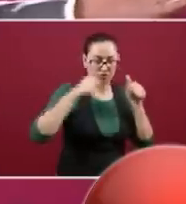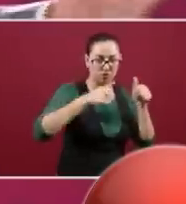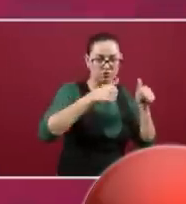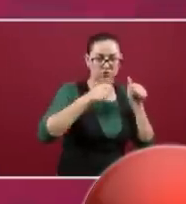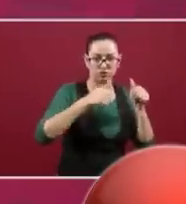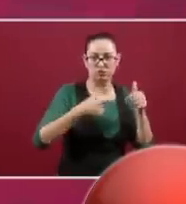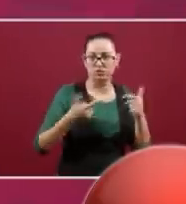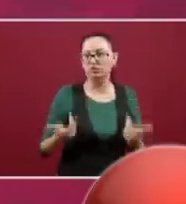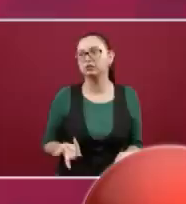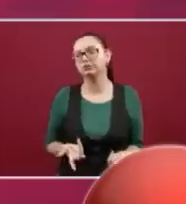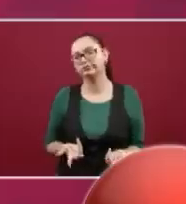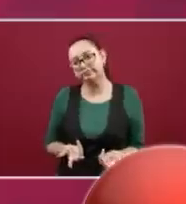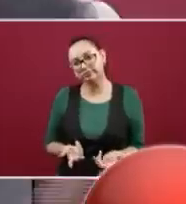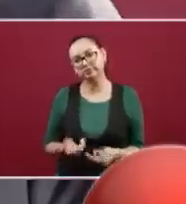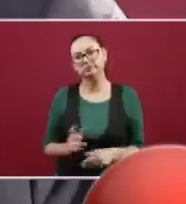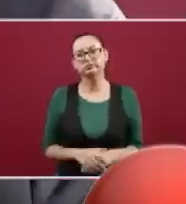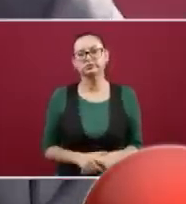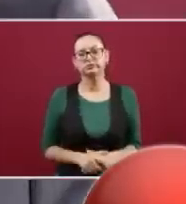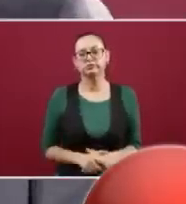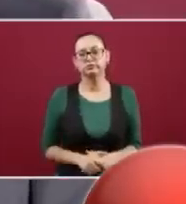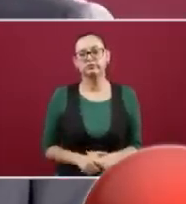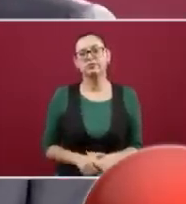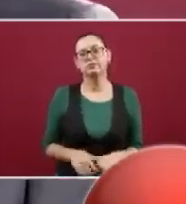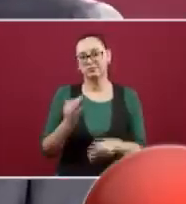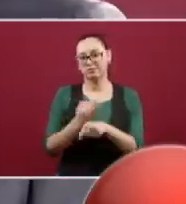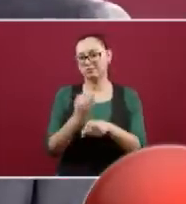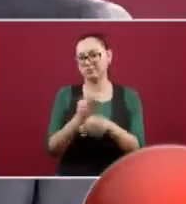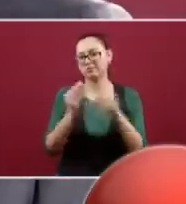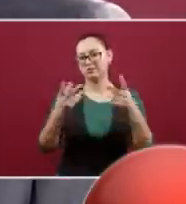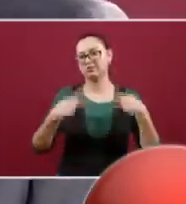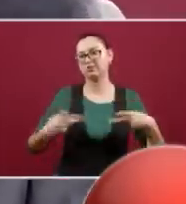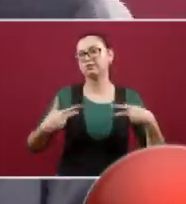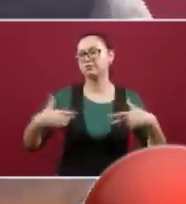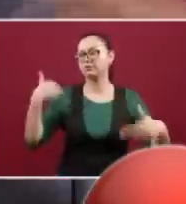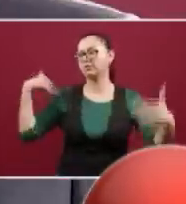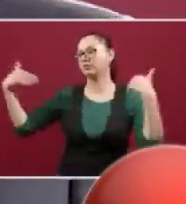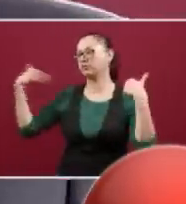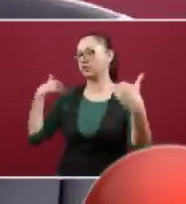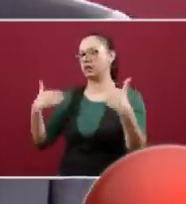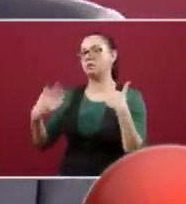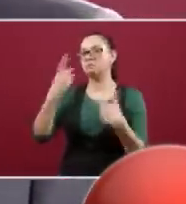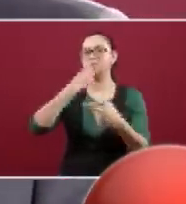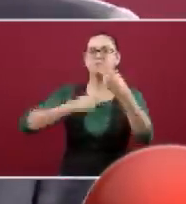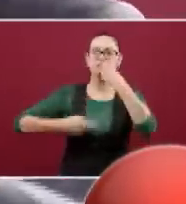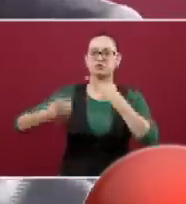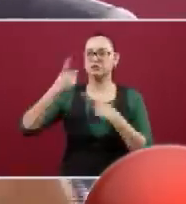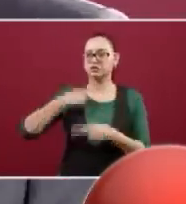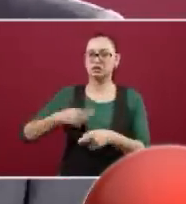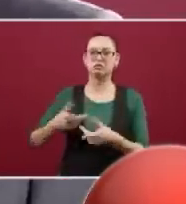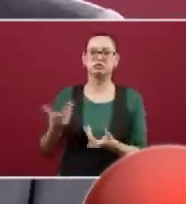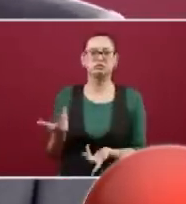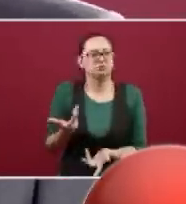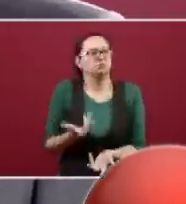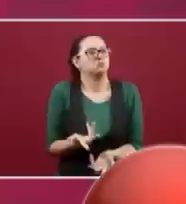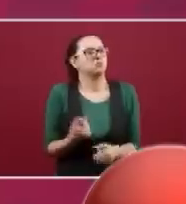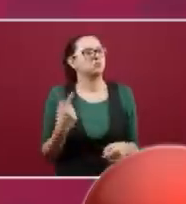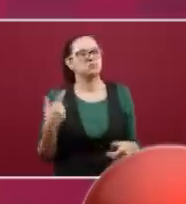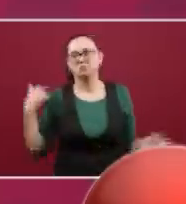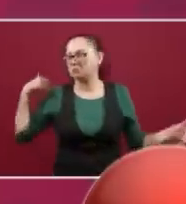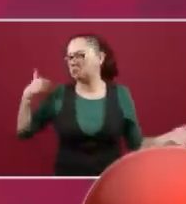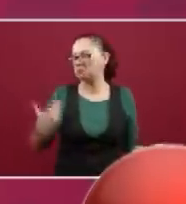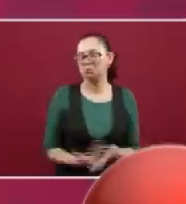en la cárcel, me están diciendo, no todos, pero sí algunos me dicen,